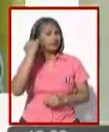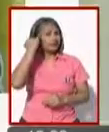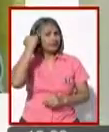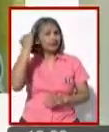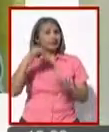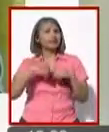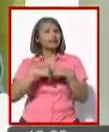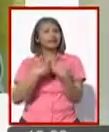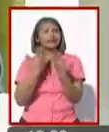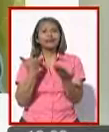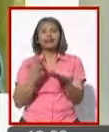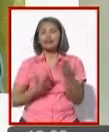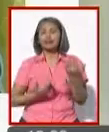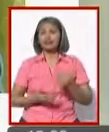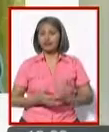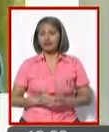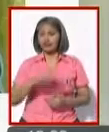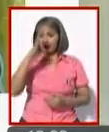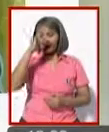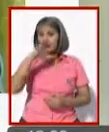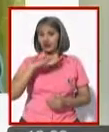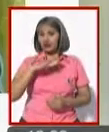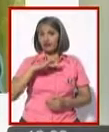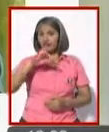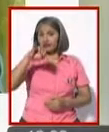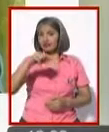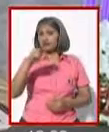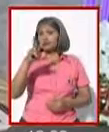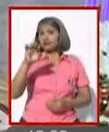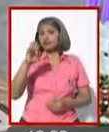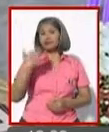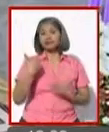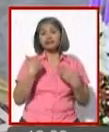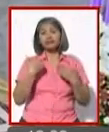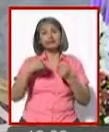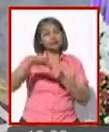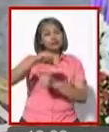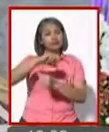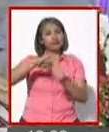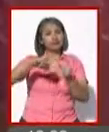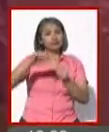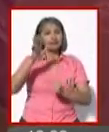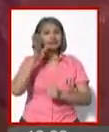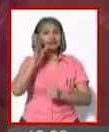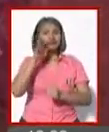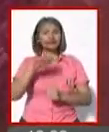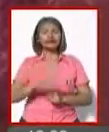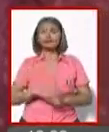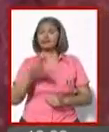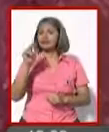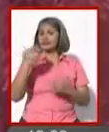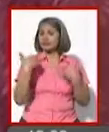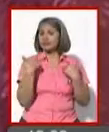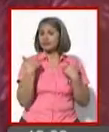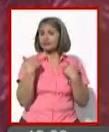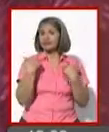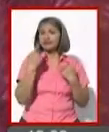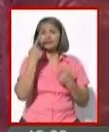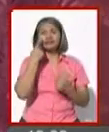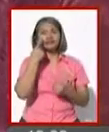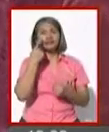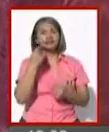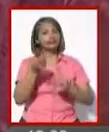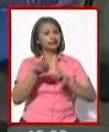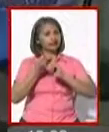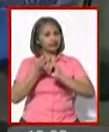¿no? Imaginamos a que todo. Señor Javier Rivas, ¿no tenía ninguna relación con su madre? No, no tenía ninguna relación, solo que era conocido,